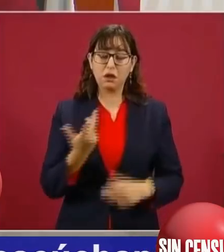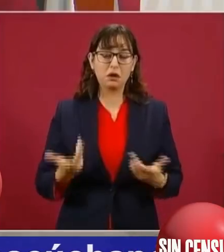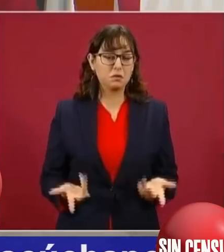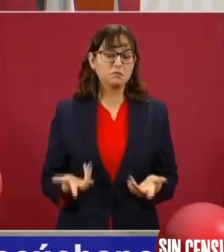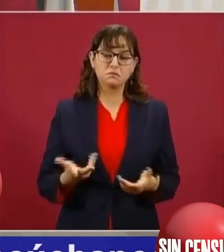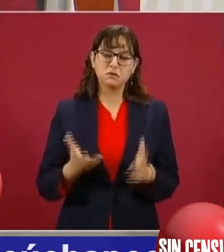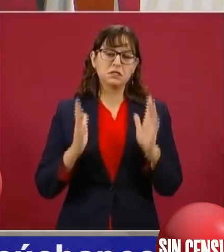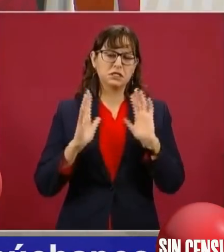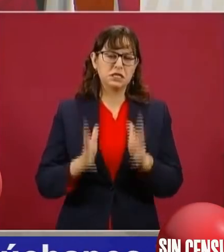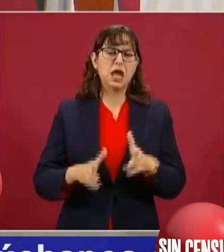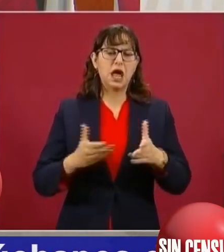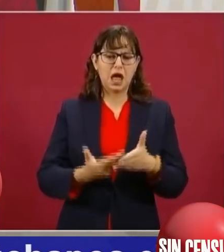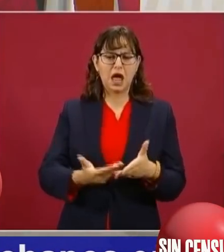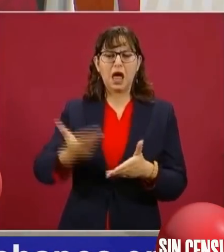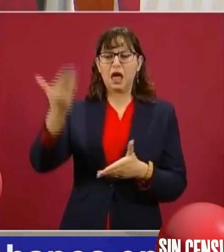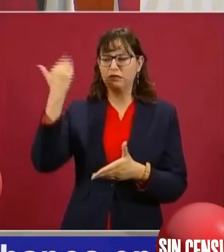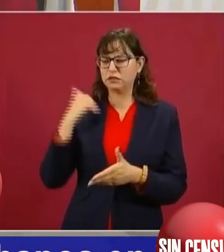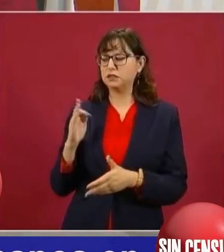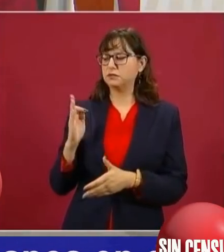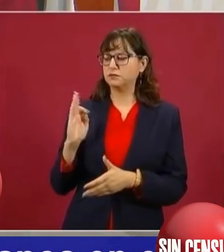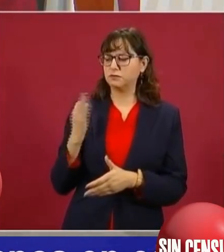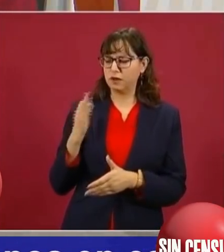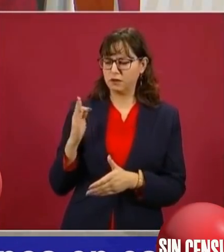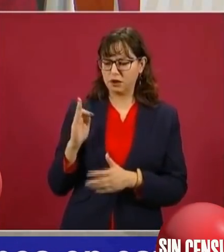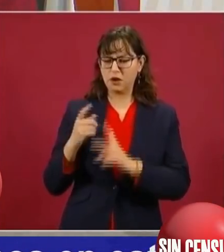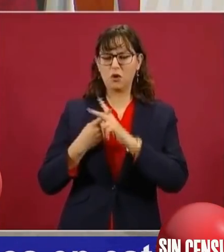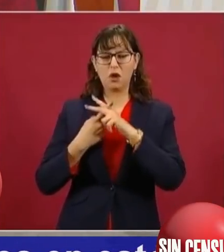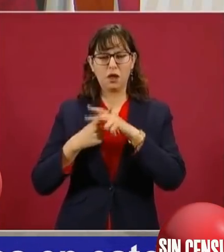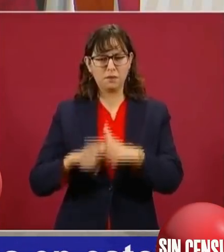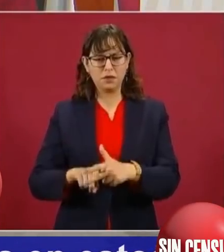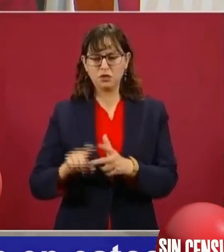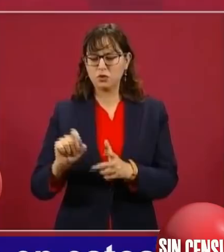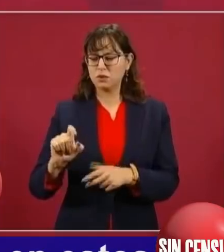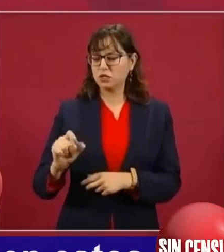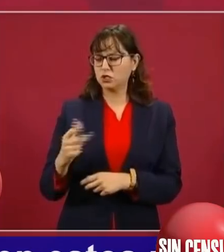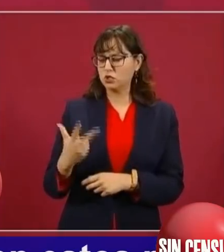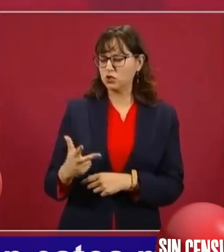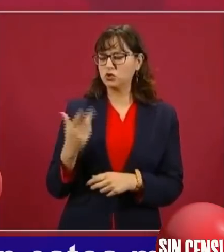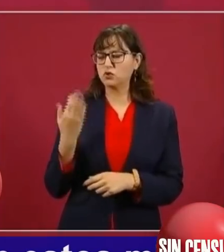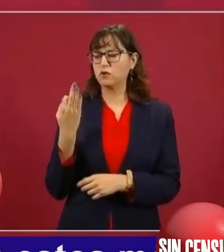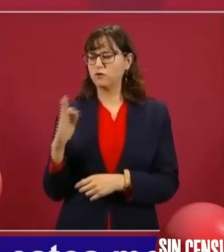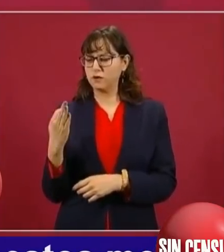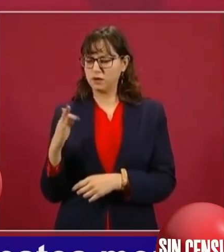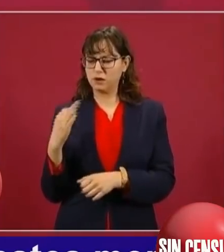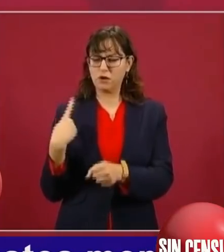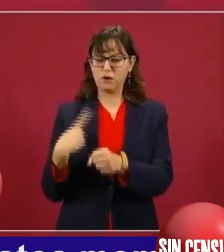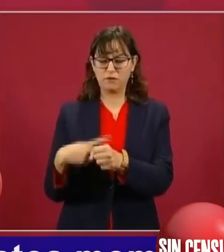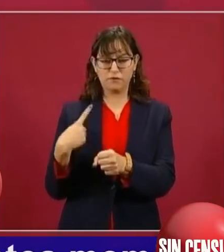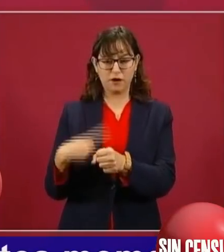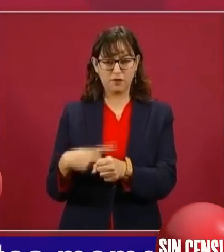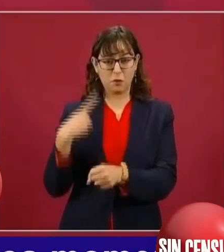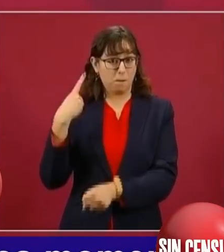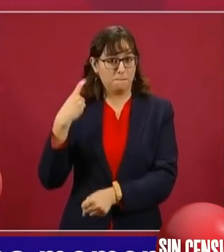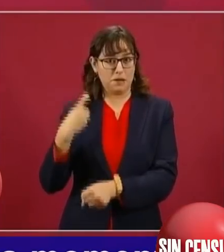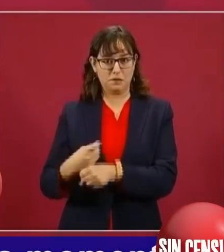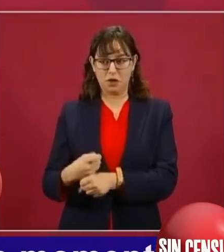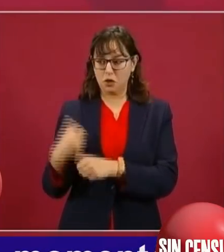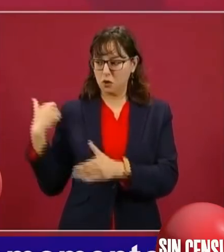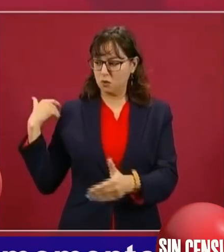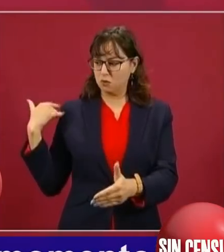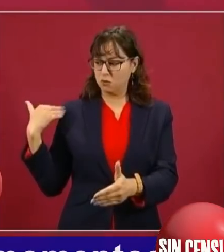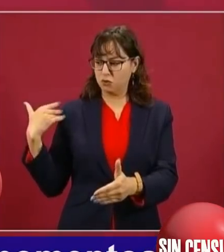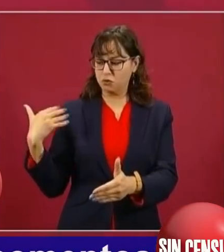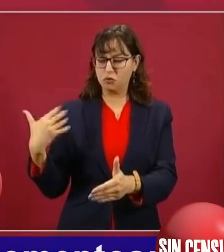esa manera, empezando en febrero con nuestro primer caso el 28 de febrero y durante todos estos meses hasta llegar a un